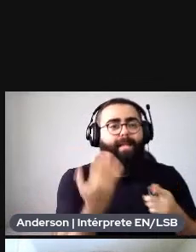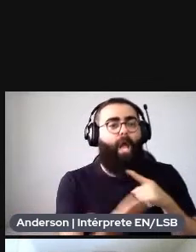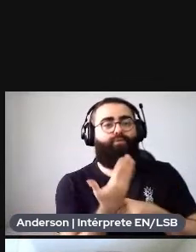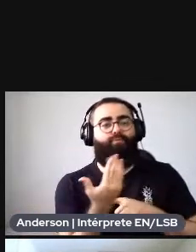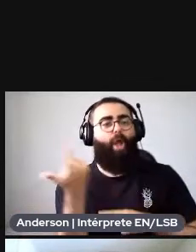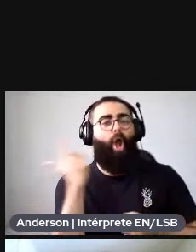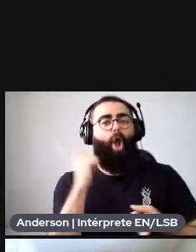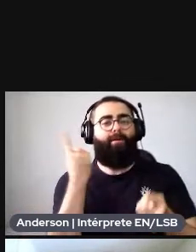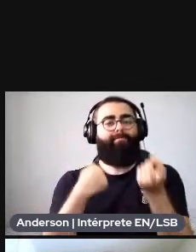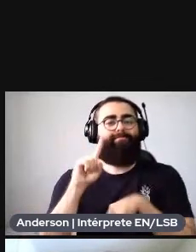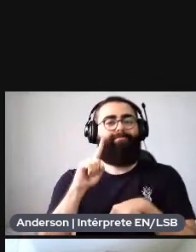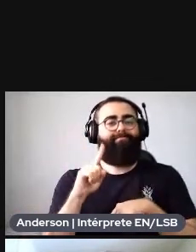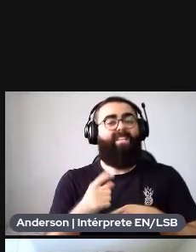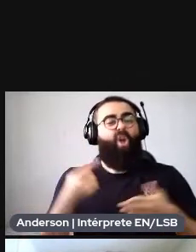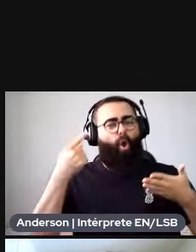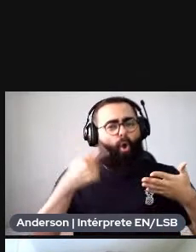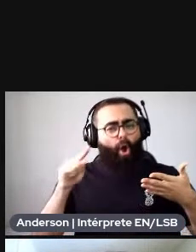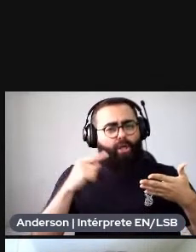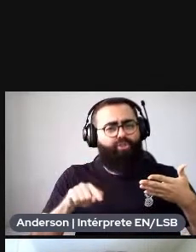geniales.